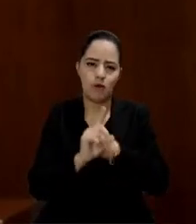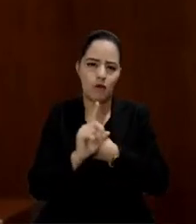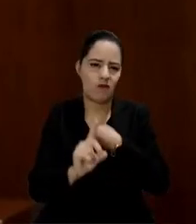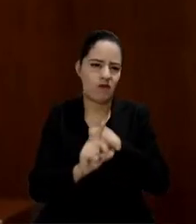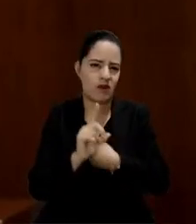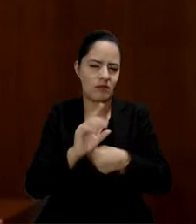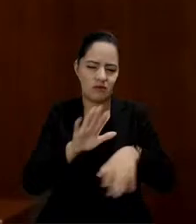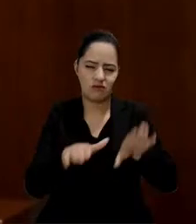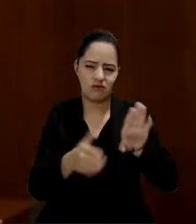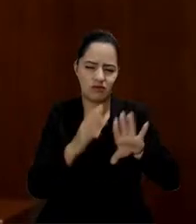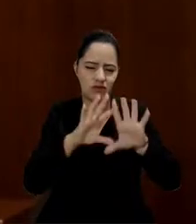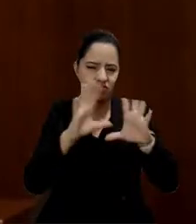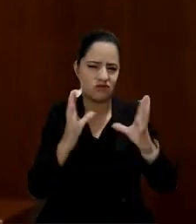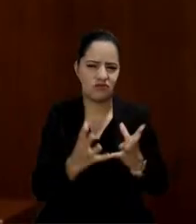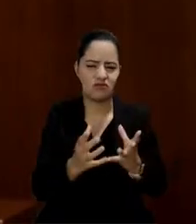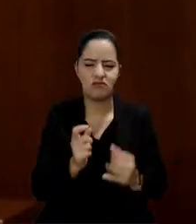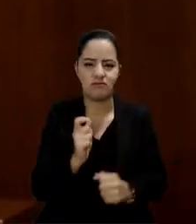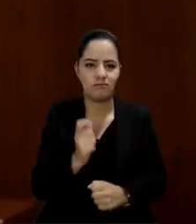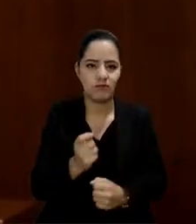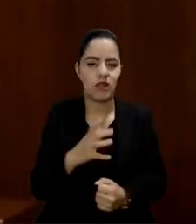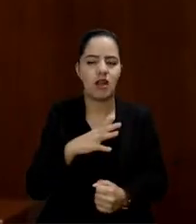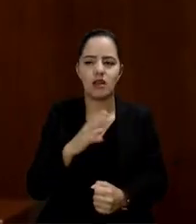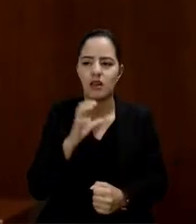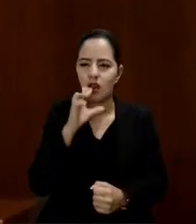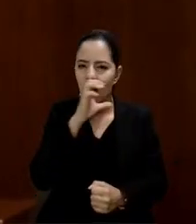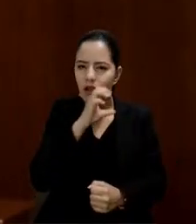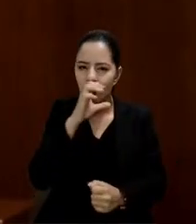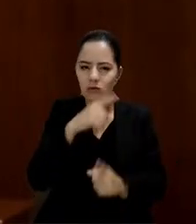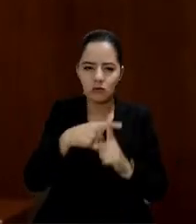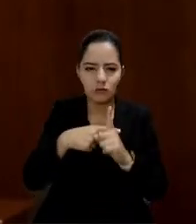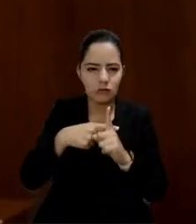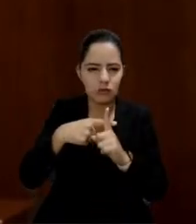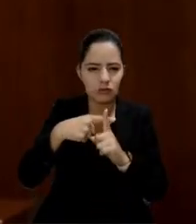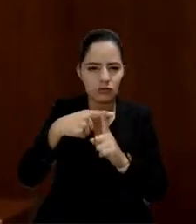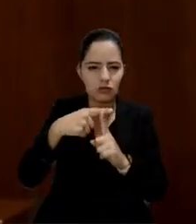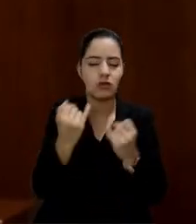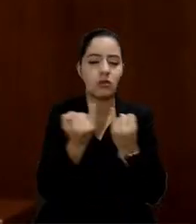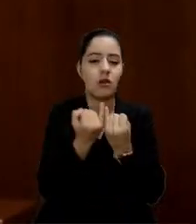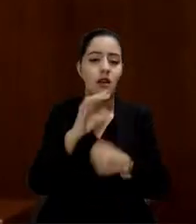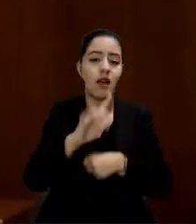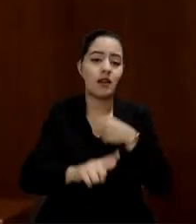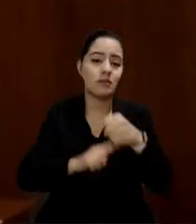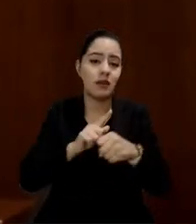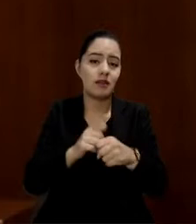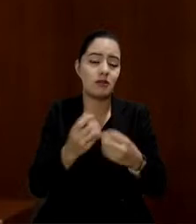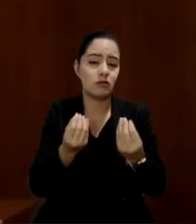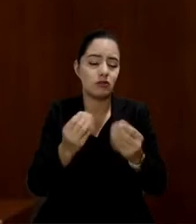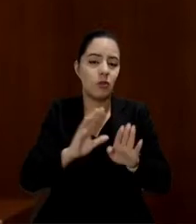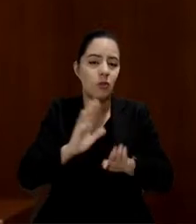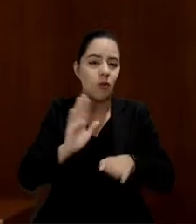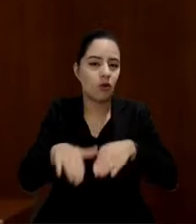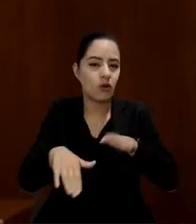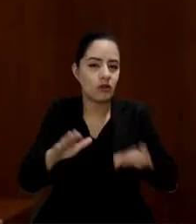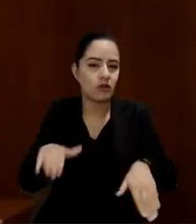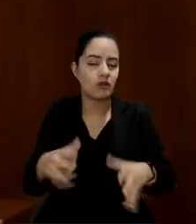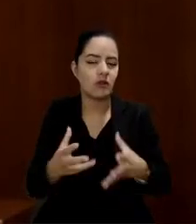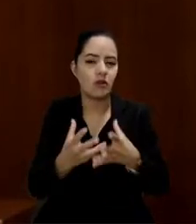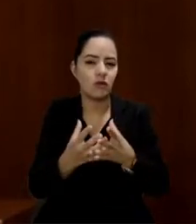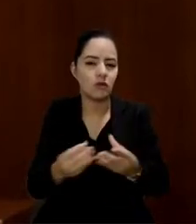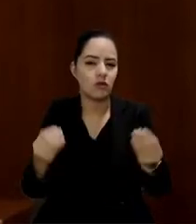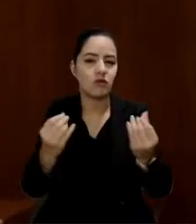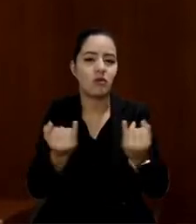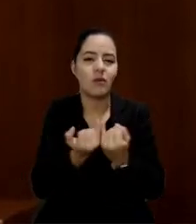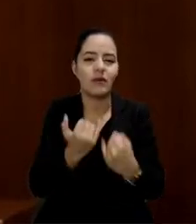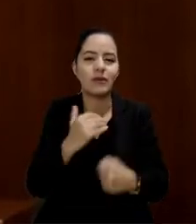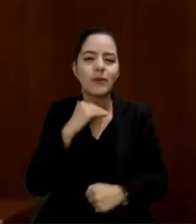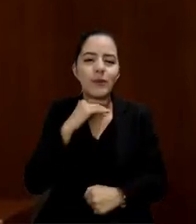la crisis climática, la crisis de la pérdida de la biodiversidad y la crisis de la contaminación. Hoy más que nunca